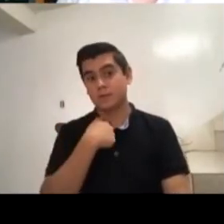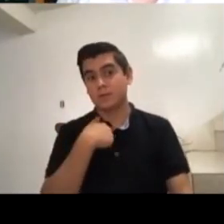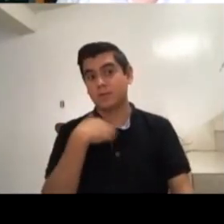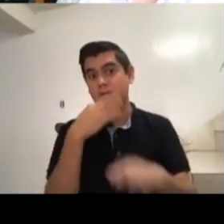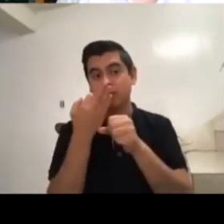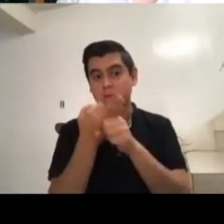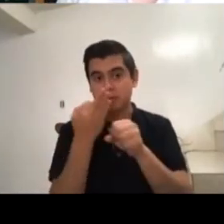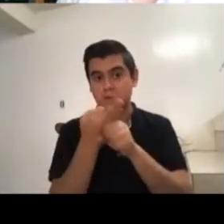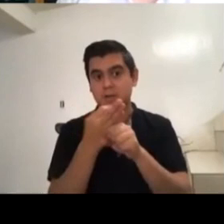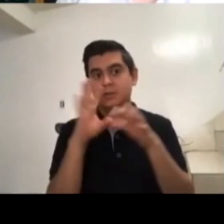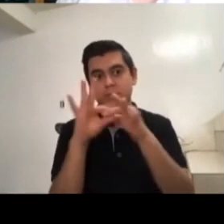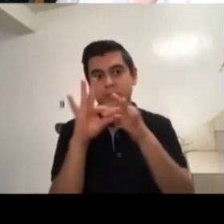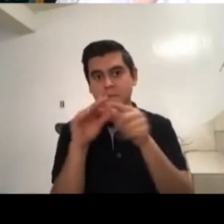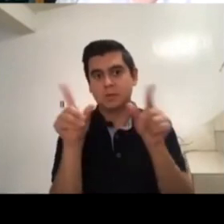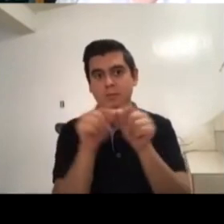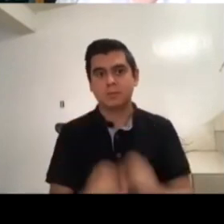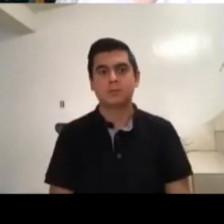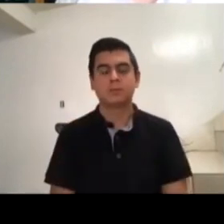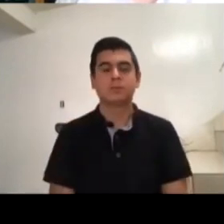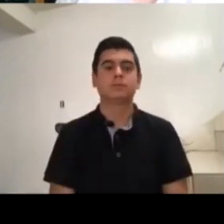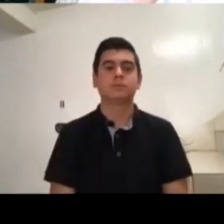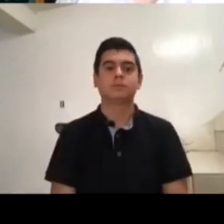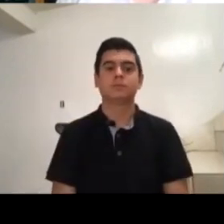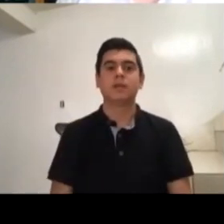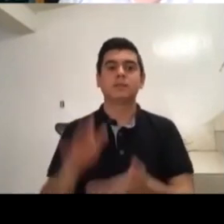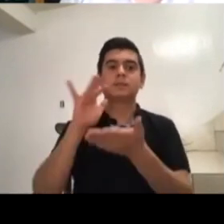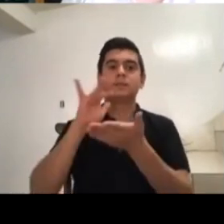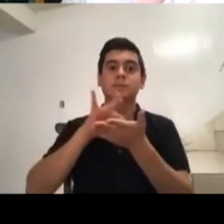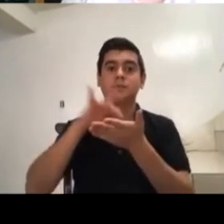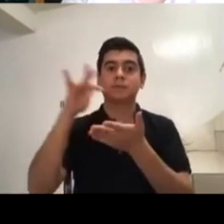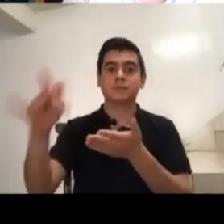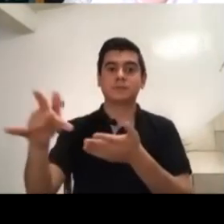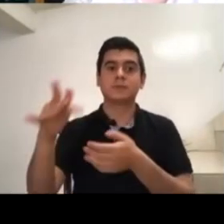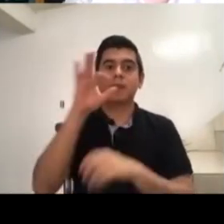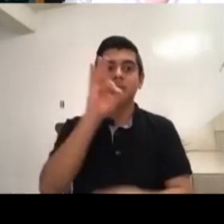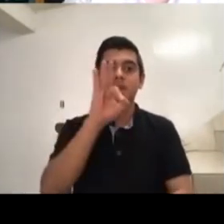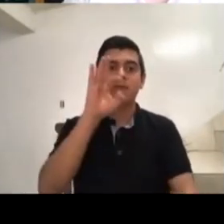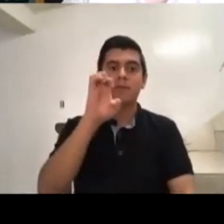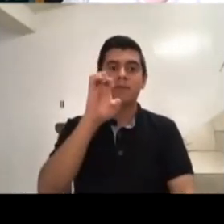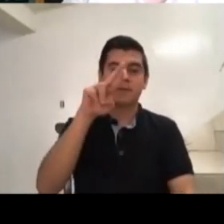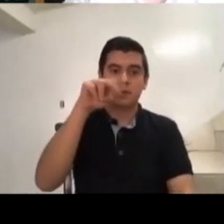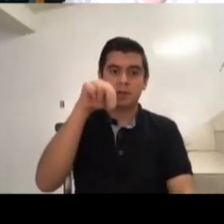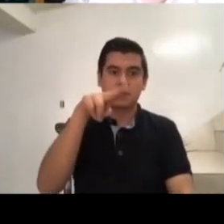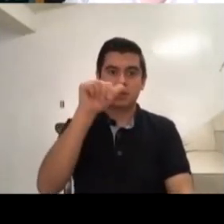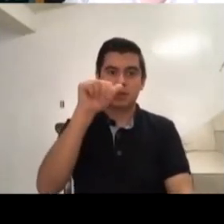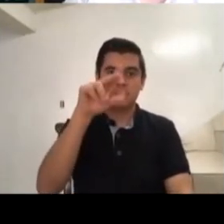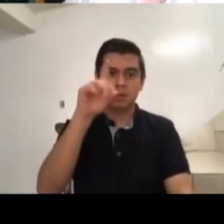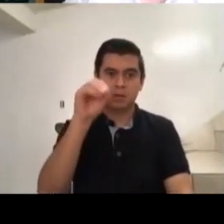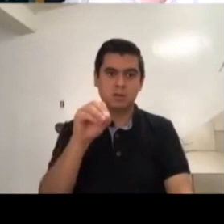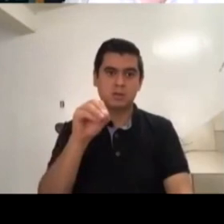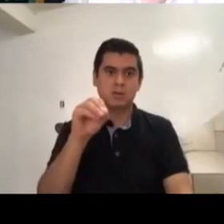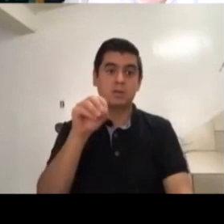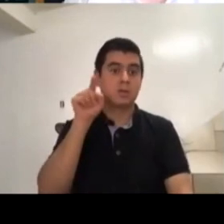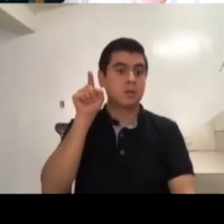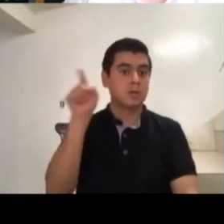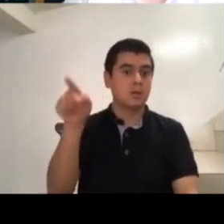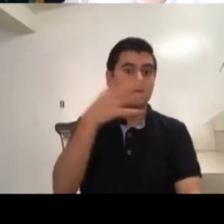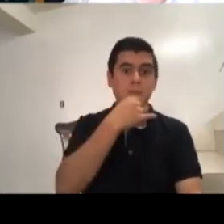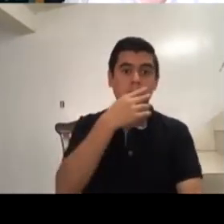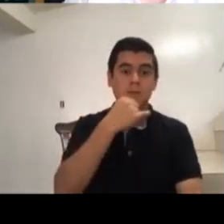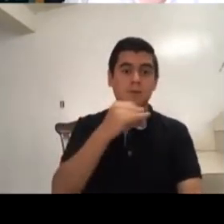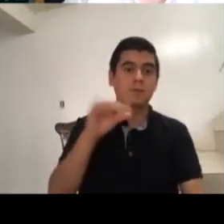Muchísimas gracias, Fernando. Yo creo que la parte que mencionaba